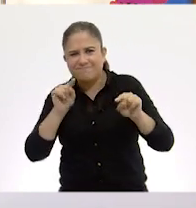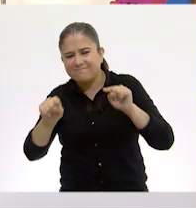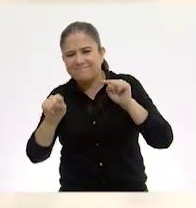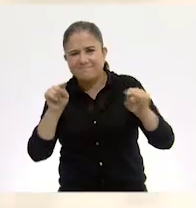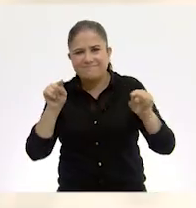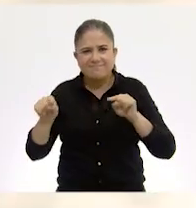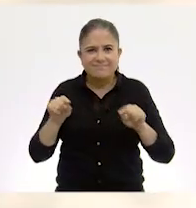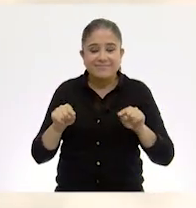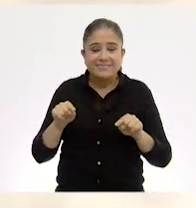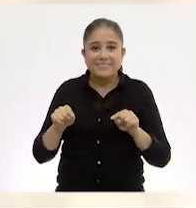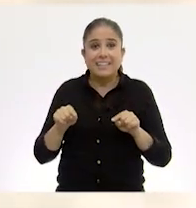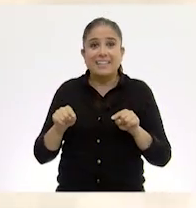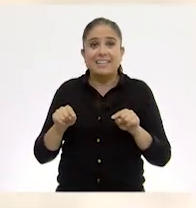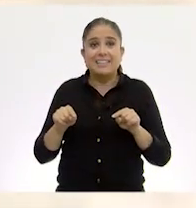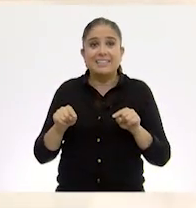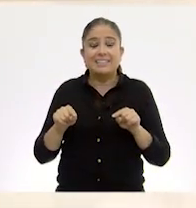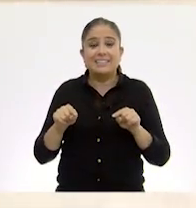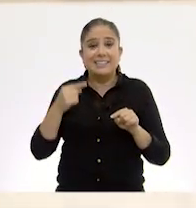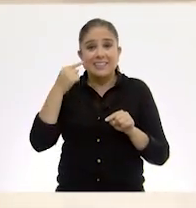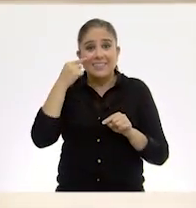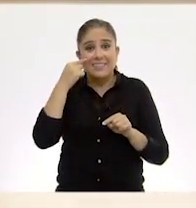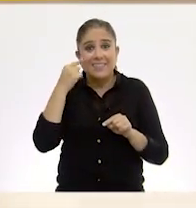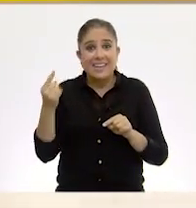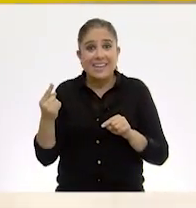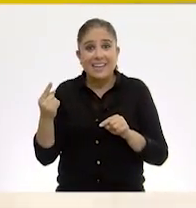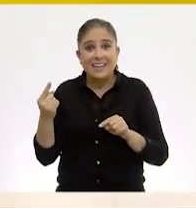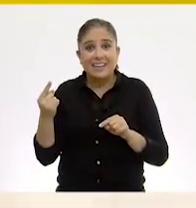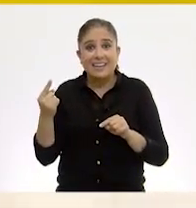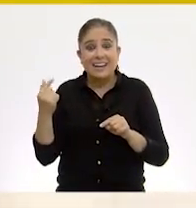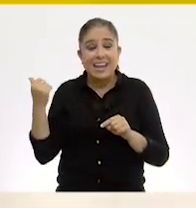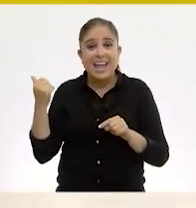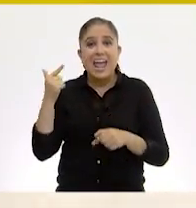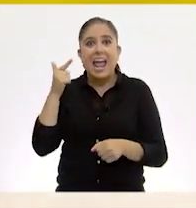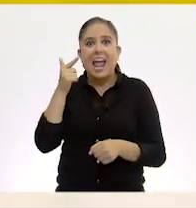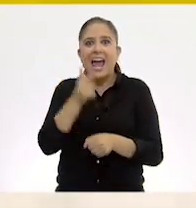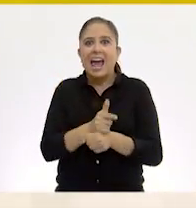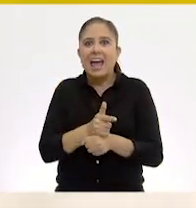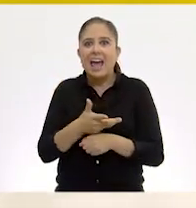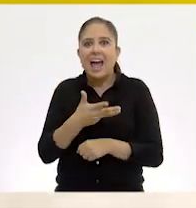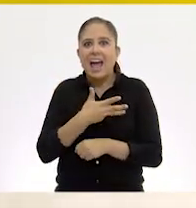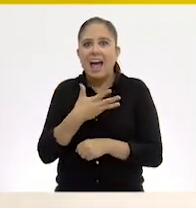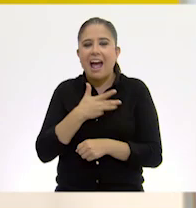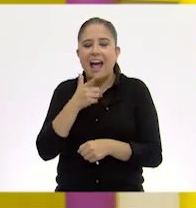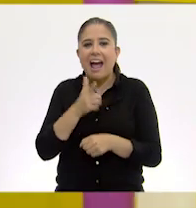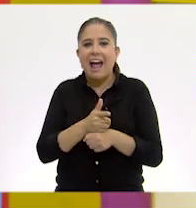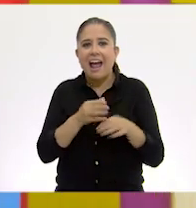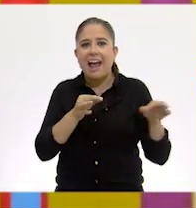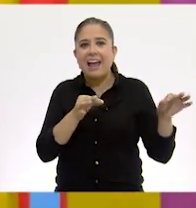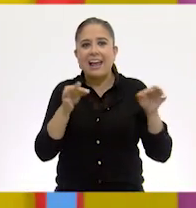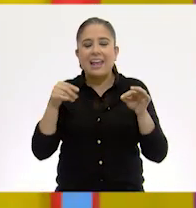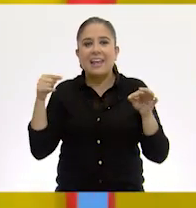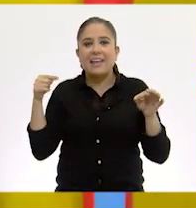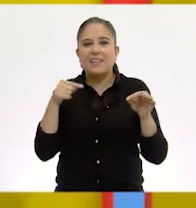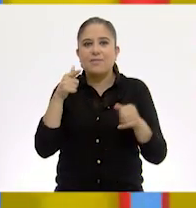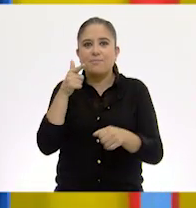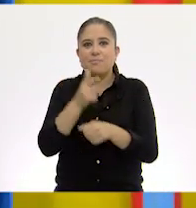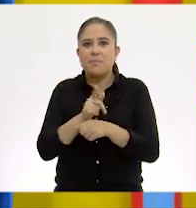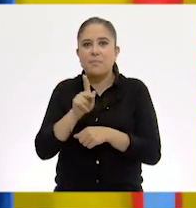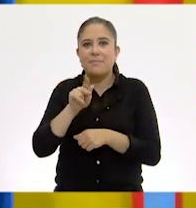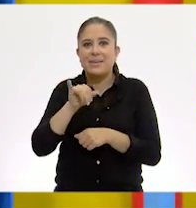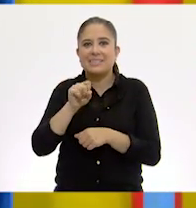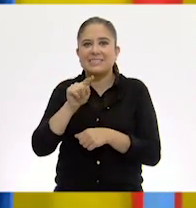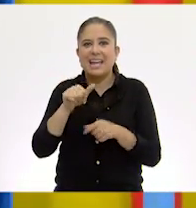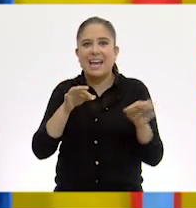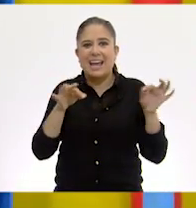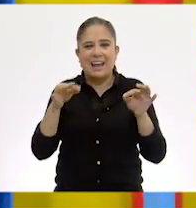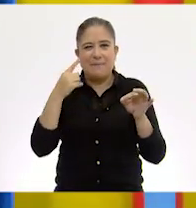A ver. ¿Es esa? Sí. Ah, ¡Ay, aquí está la primera pista! Se